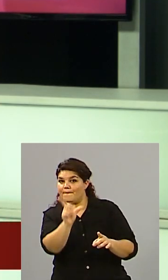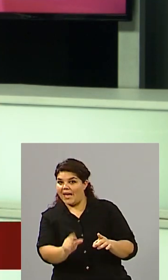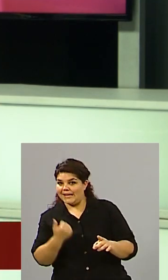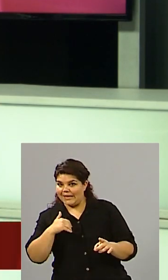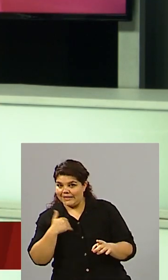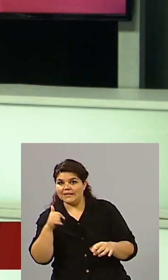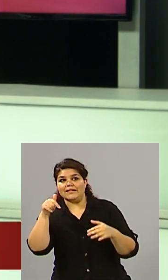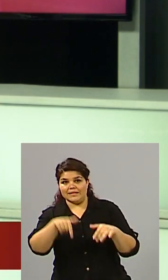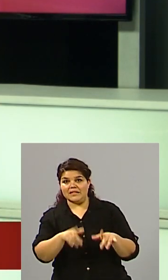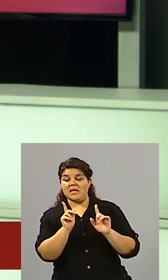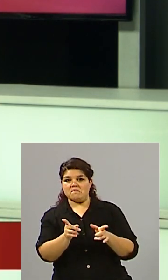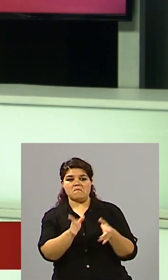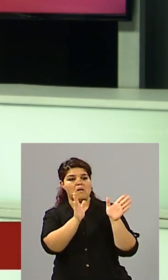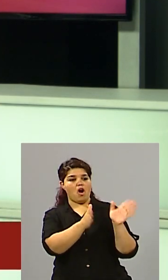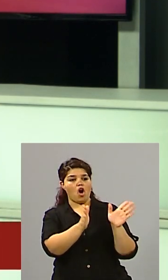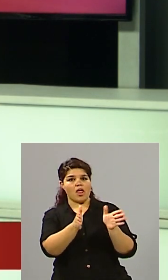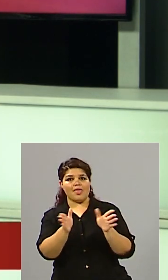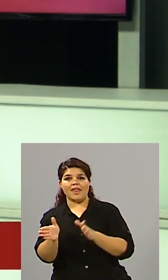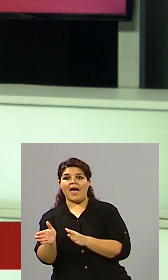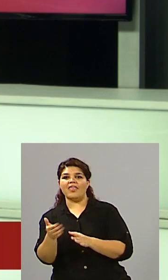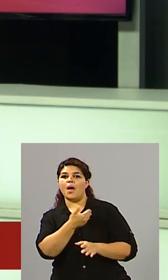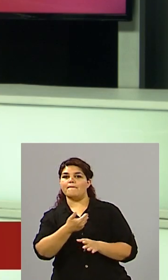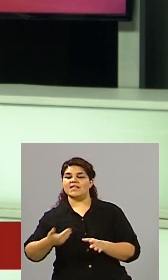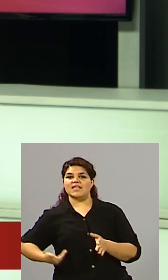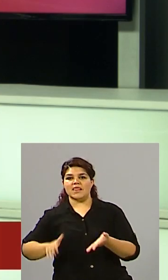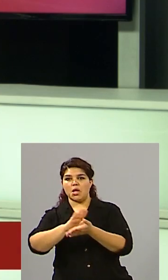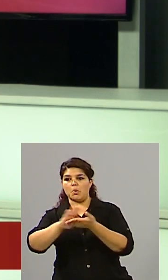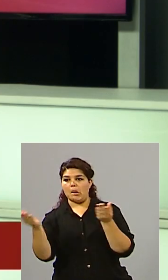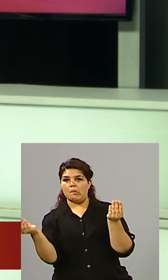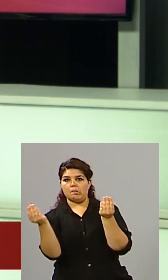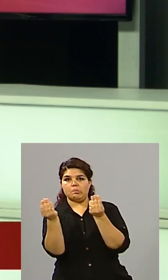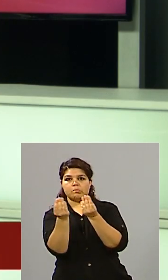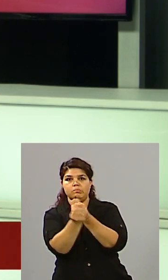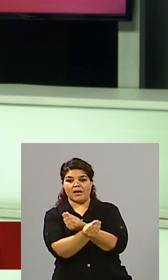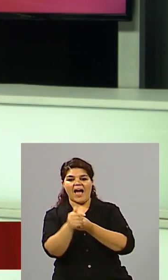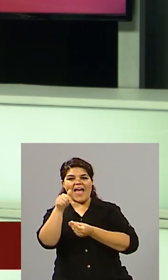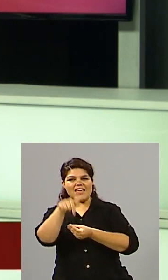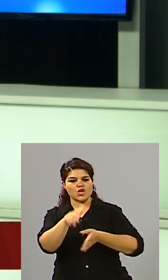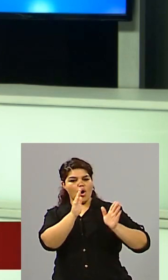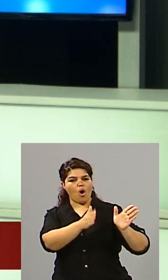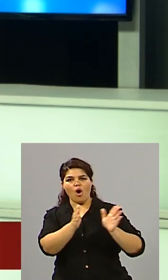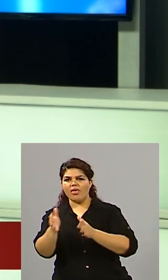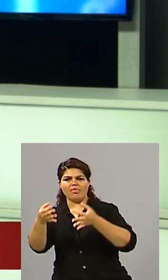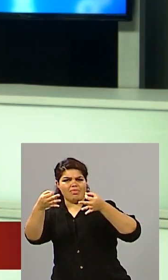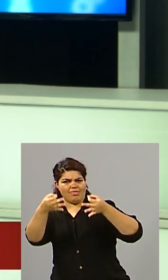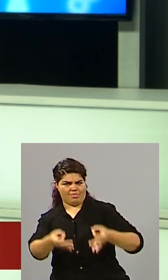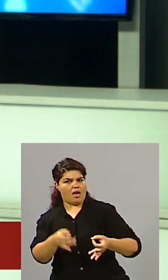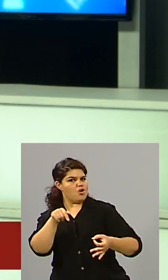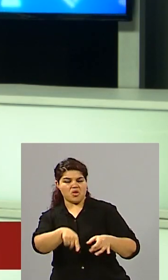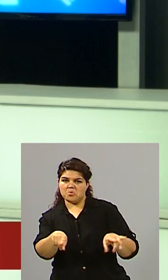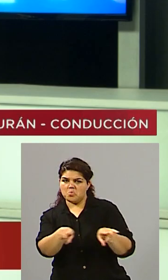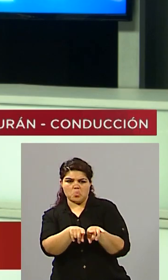transición ordenada, al menos es lo que vemos hasta ahora y nos parece absolutamente bien y como tiene que